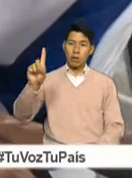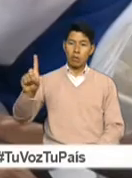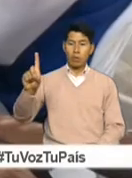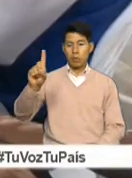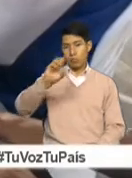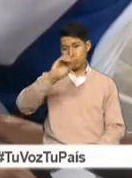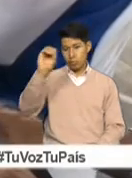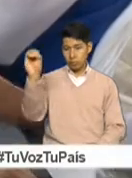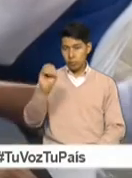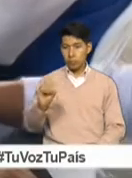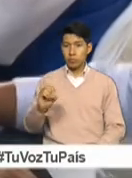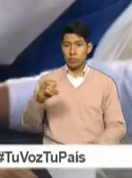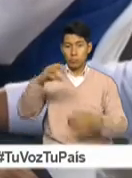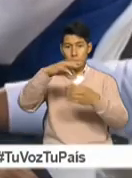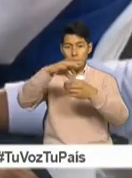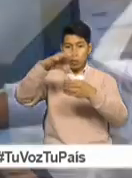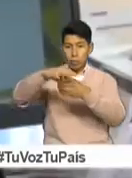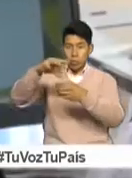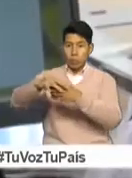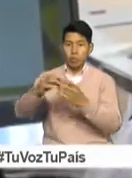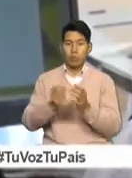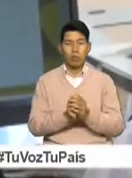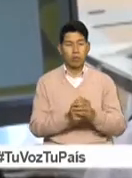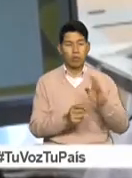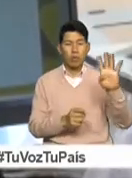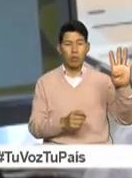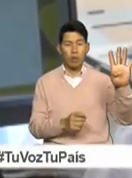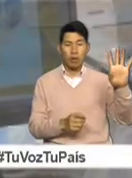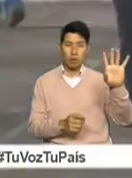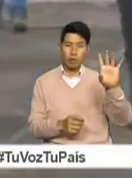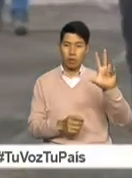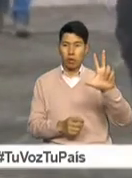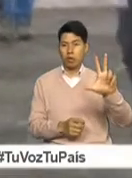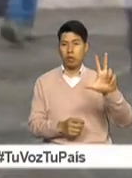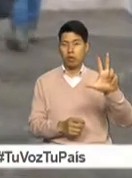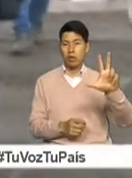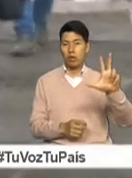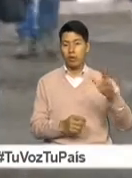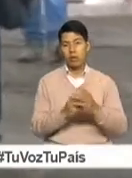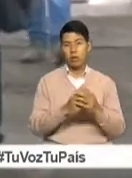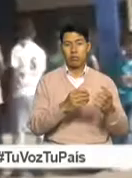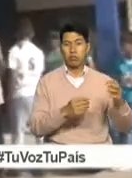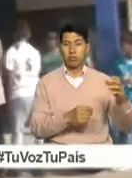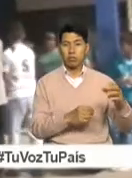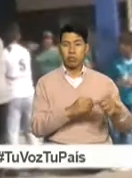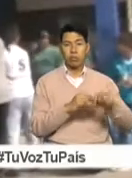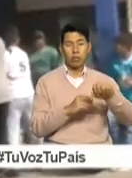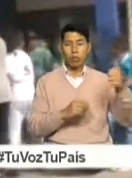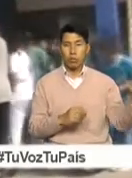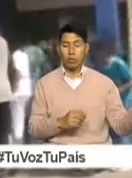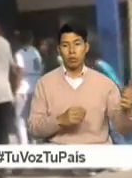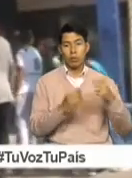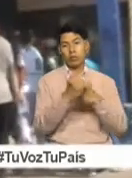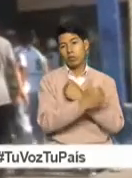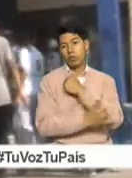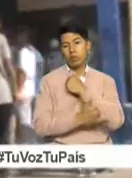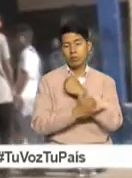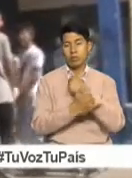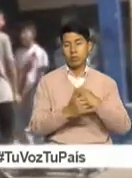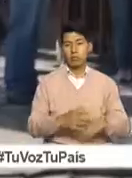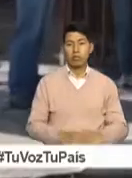los votos frente al 48 punto 84 por ciento alcanzado por guillermo lasso luisa andrade noticiero